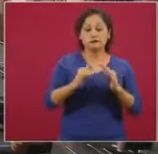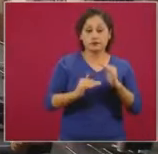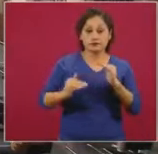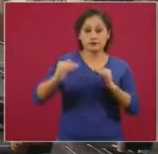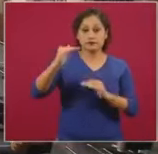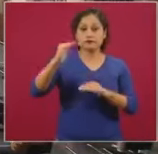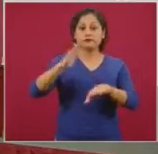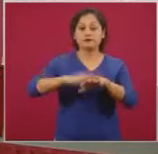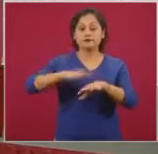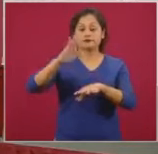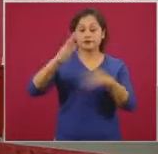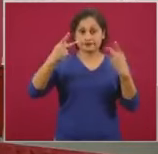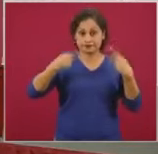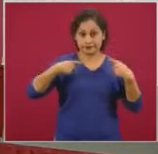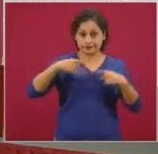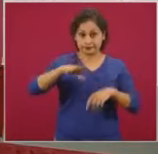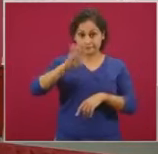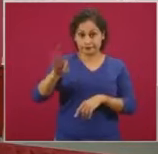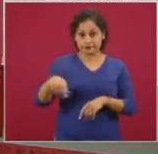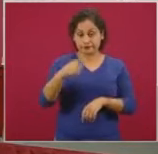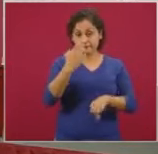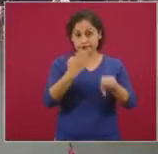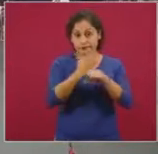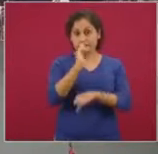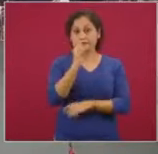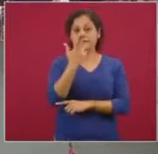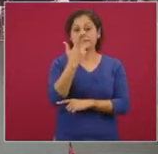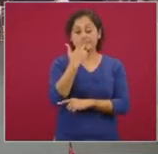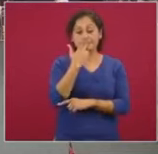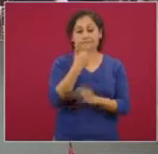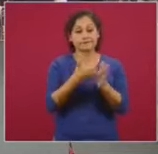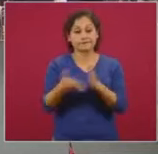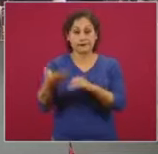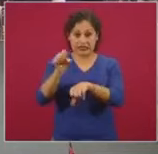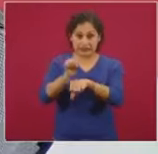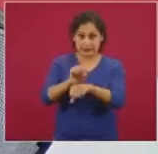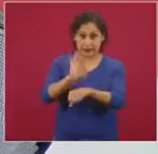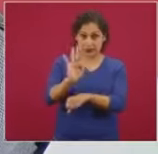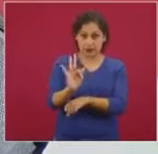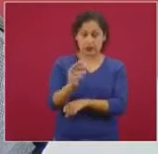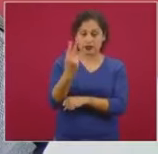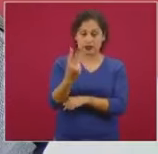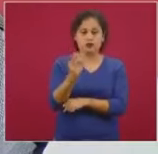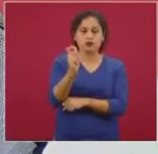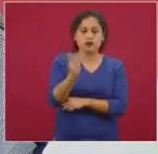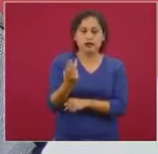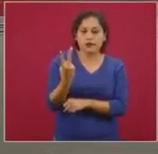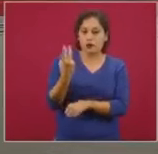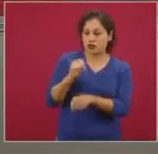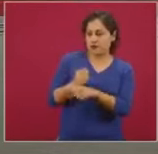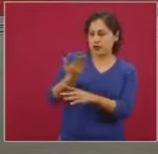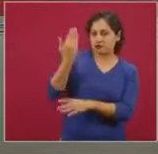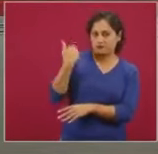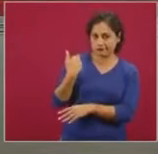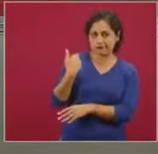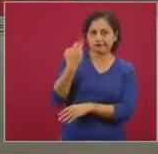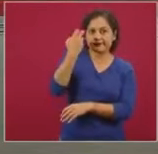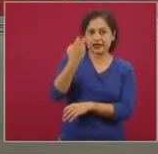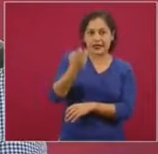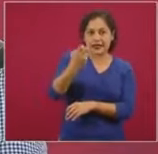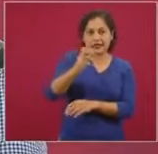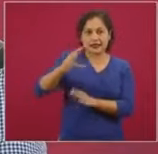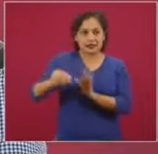estado ocurriendo en Chihuahua para la semana 42, es decir, hace 2 semanas, son las que están